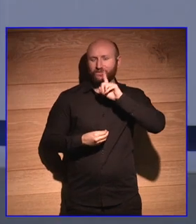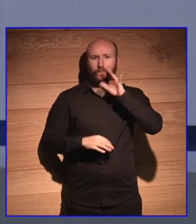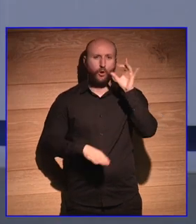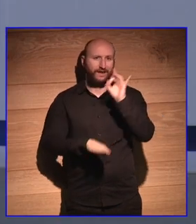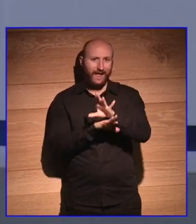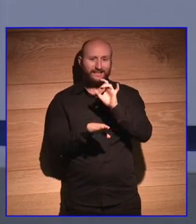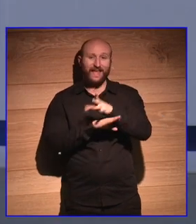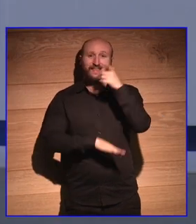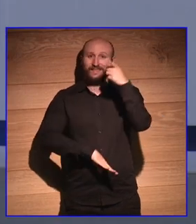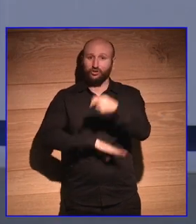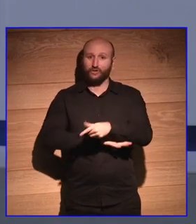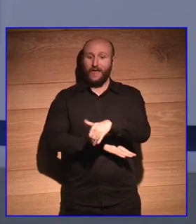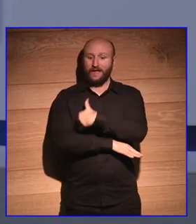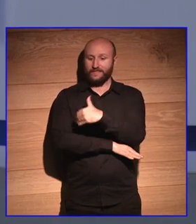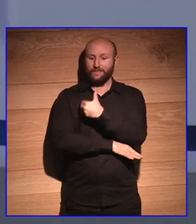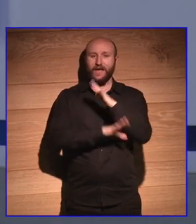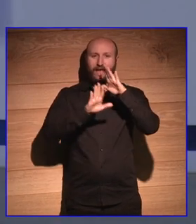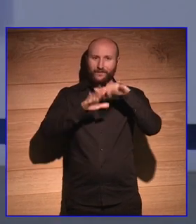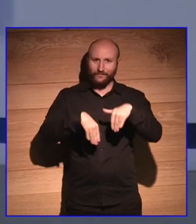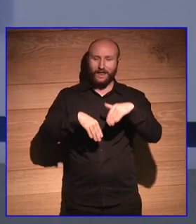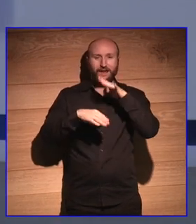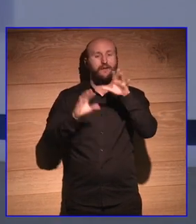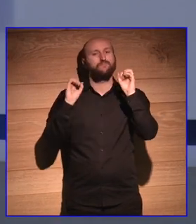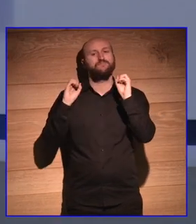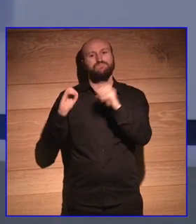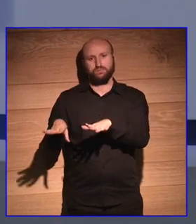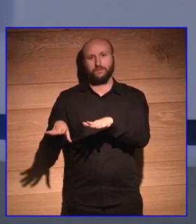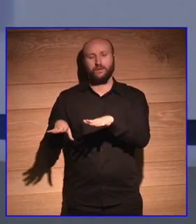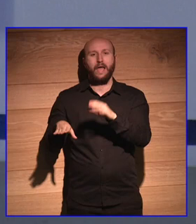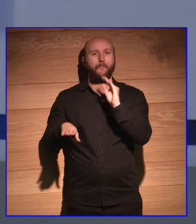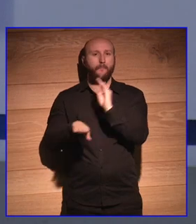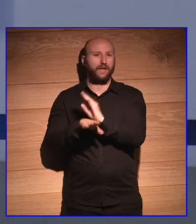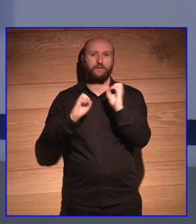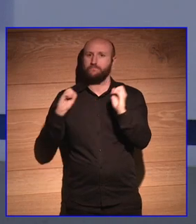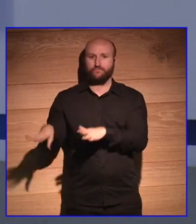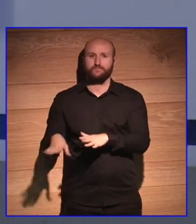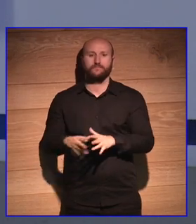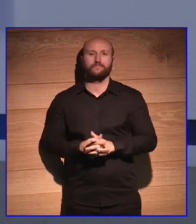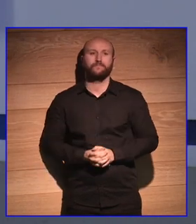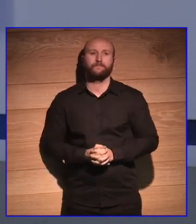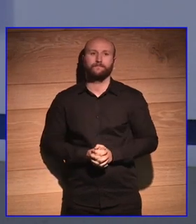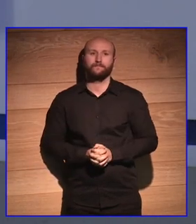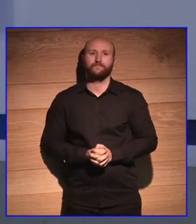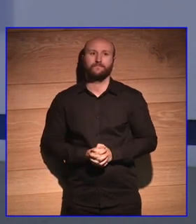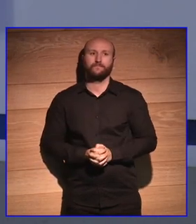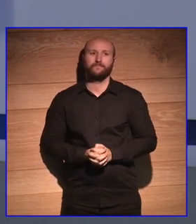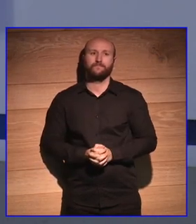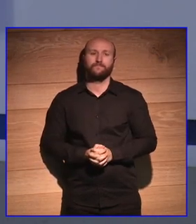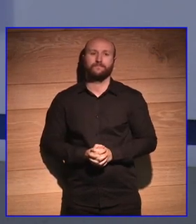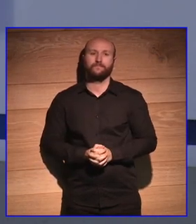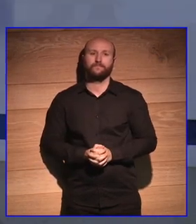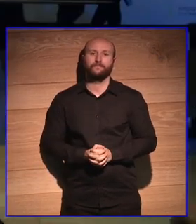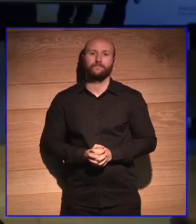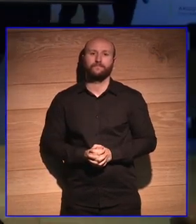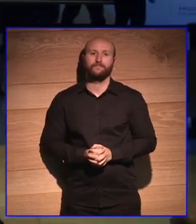a la dirección de la academia se materializó el abandono de maría de pablos de su beca en roma' lo que sí